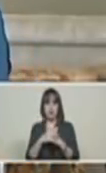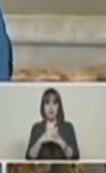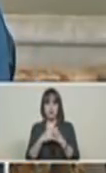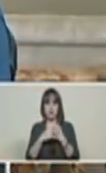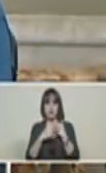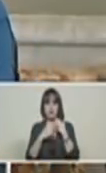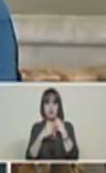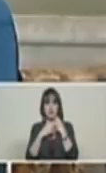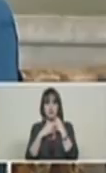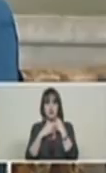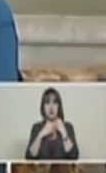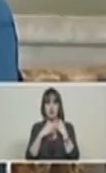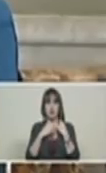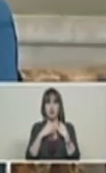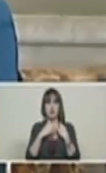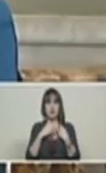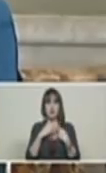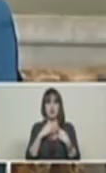de cuenta